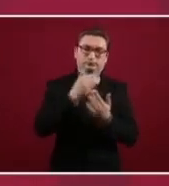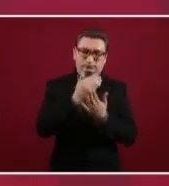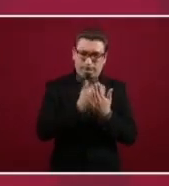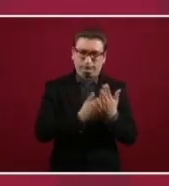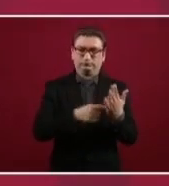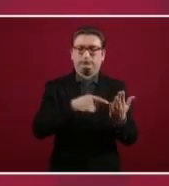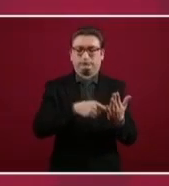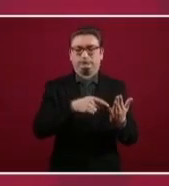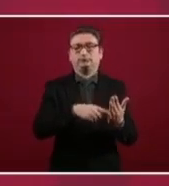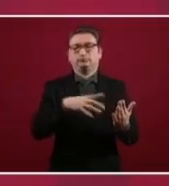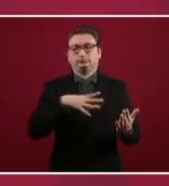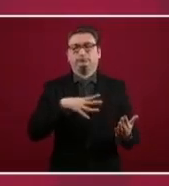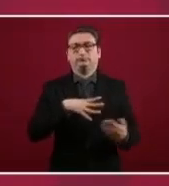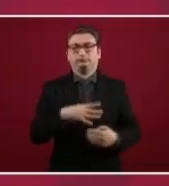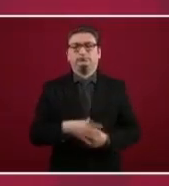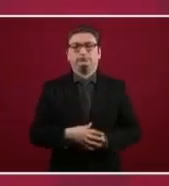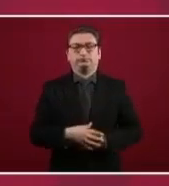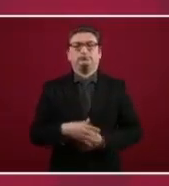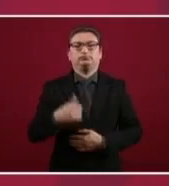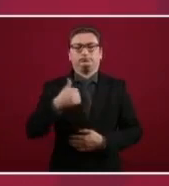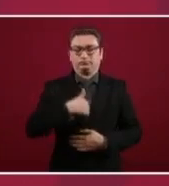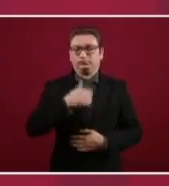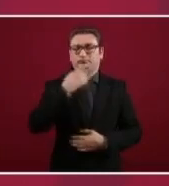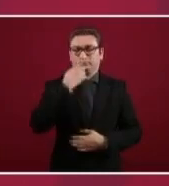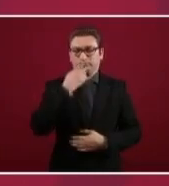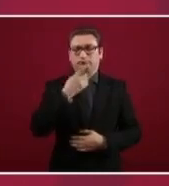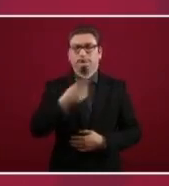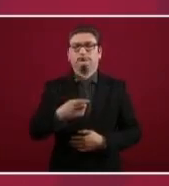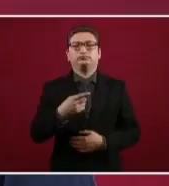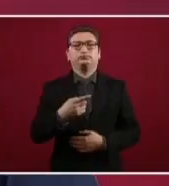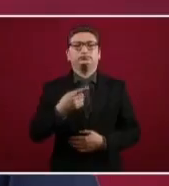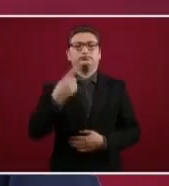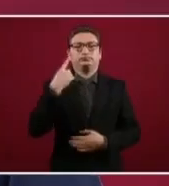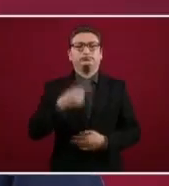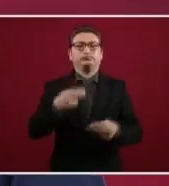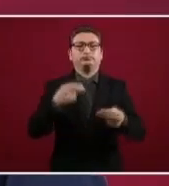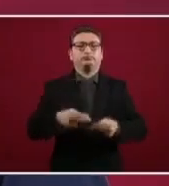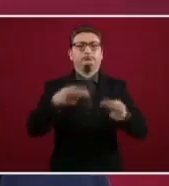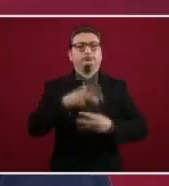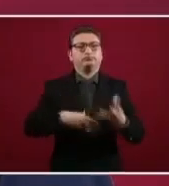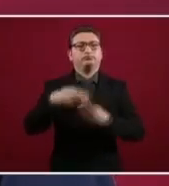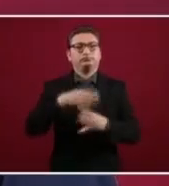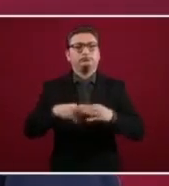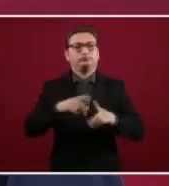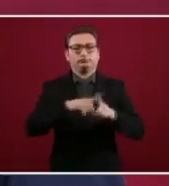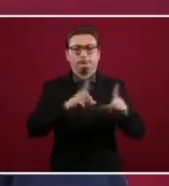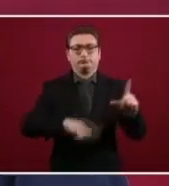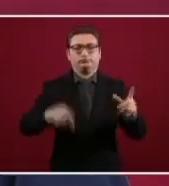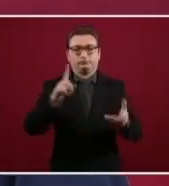y hablaba yo de fortalecer el mercado interno